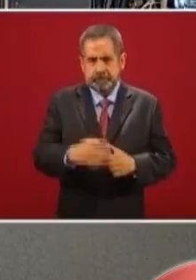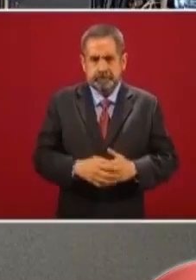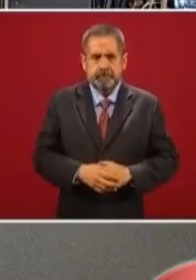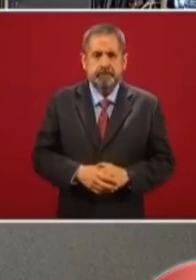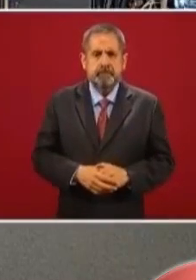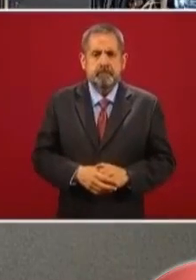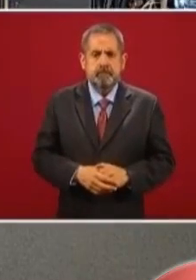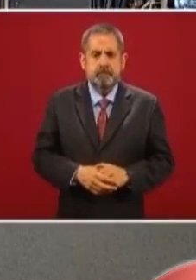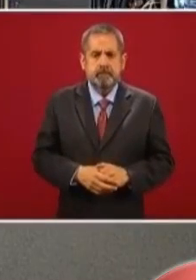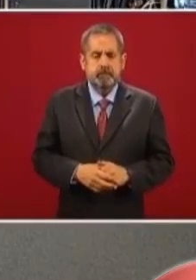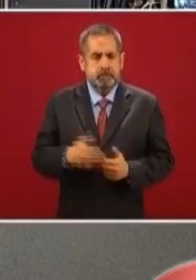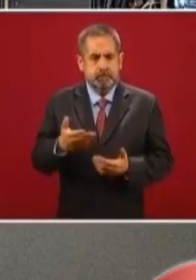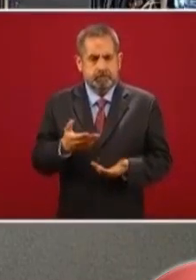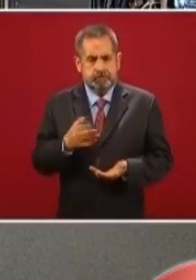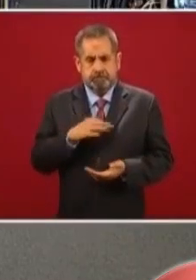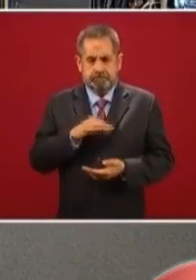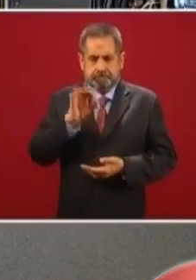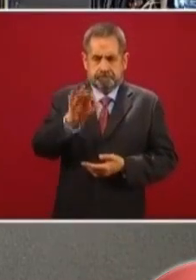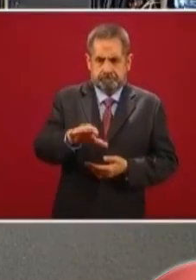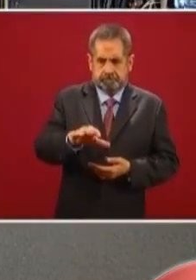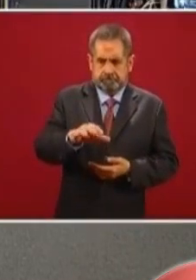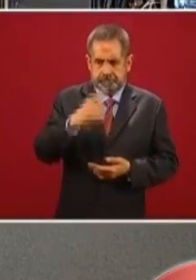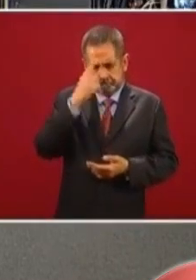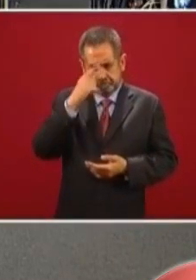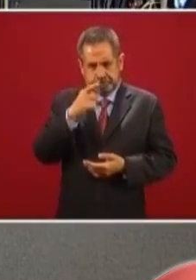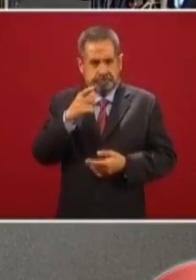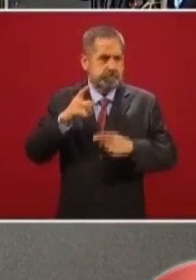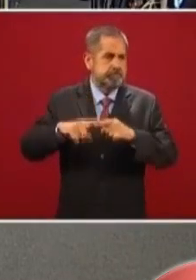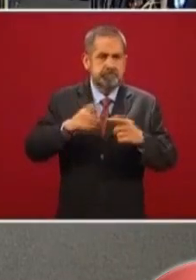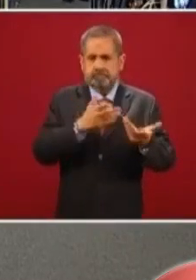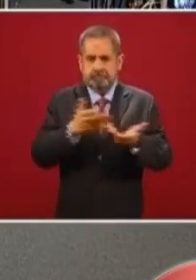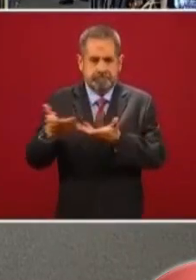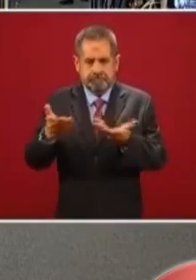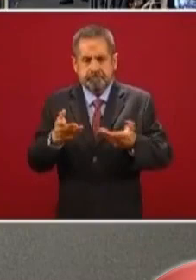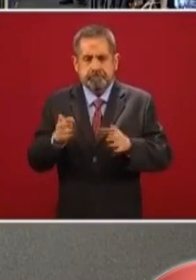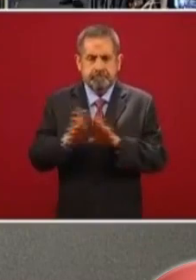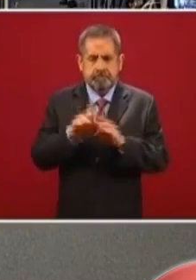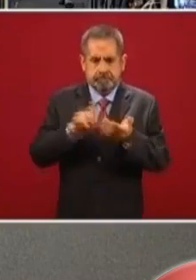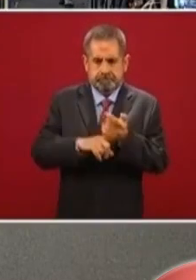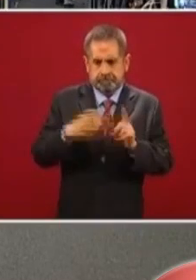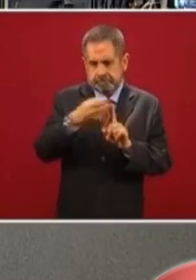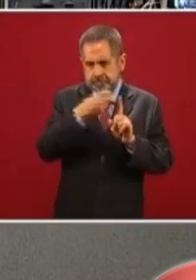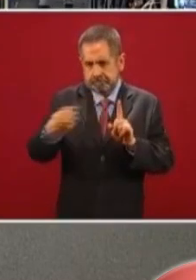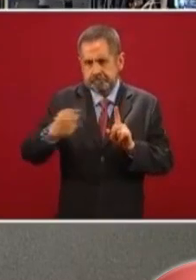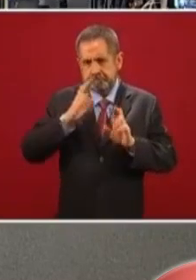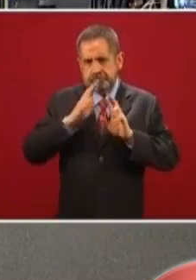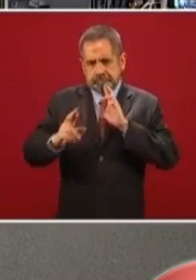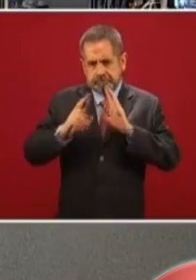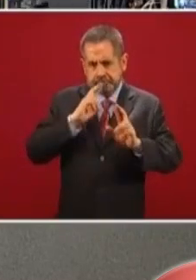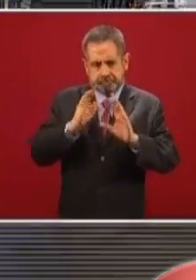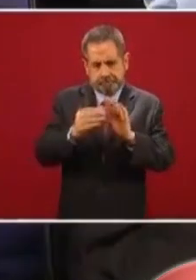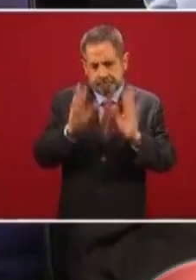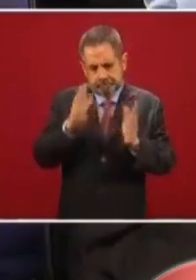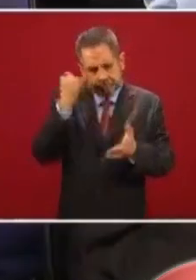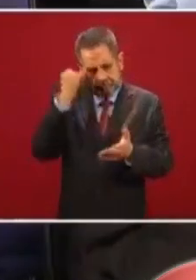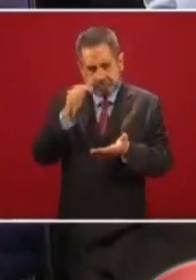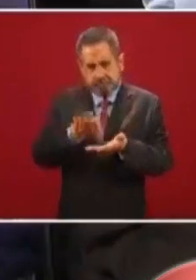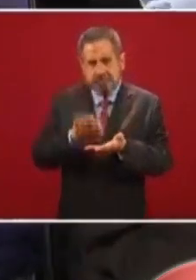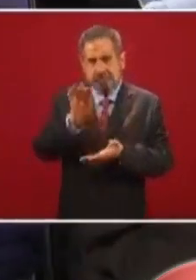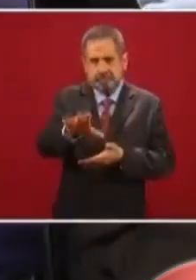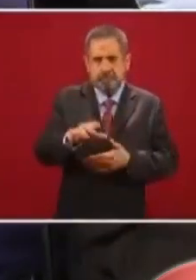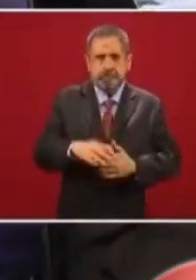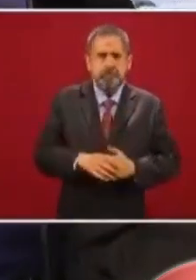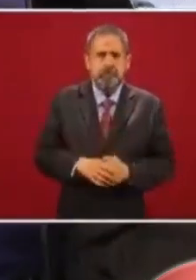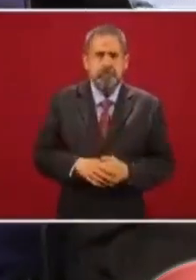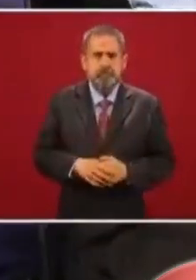Bueno, la dejo sobre la mesa, amén de que se establezca el orden de las respuestas, pero bueno, por tener el